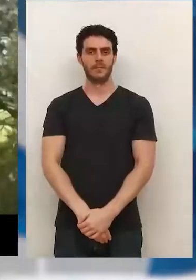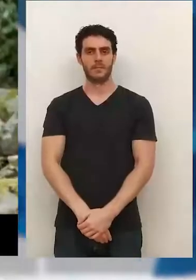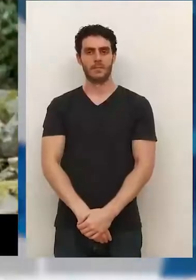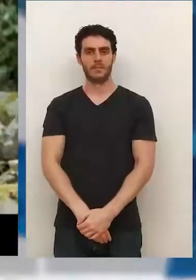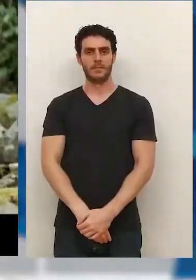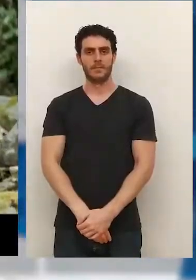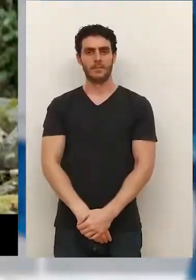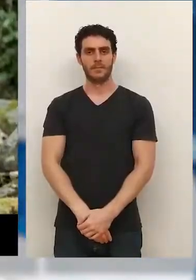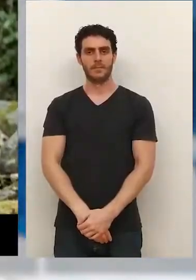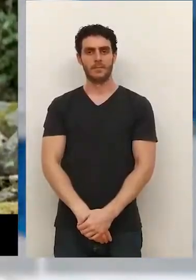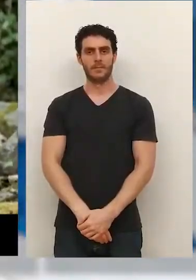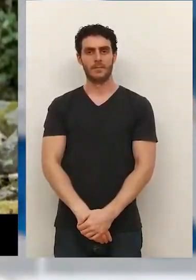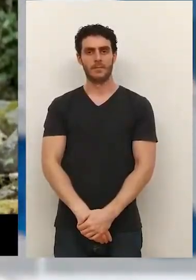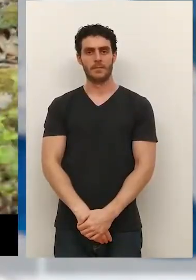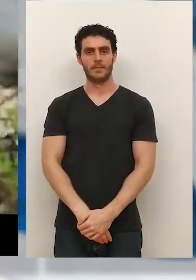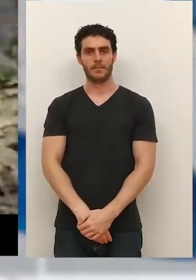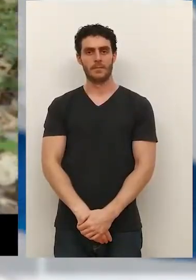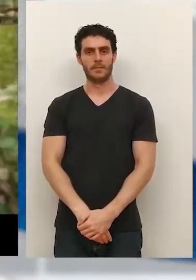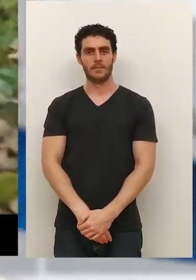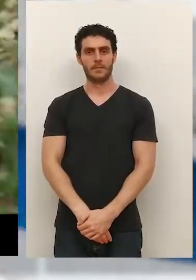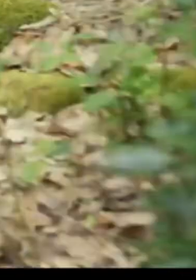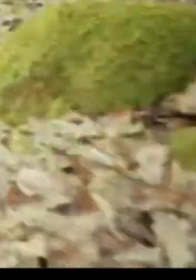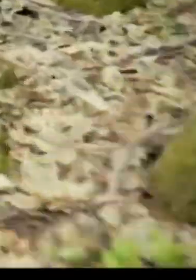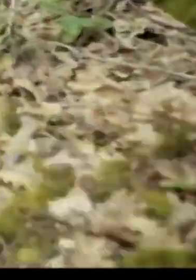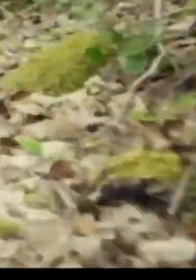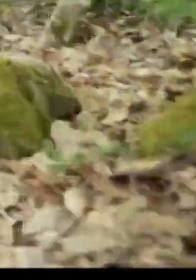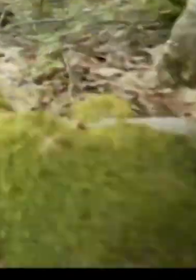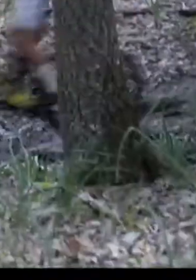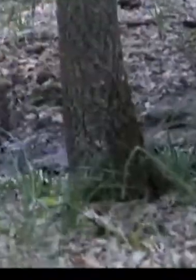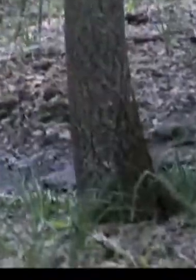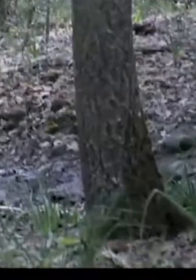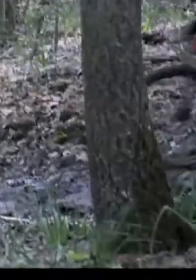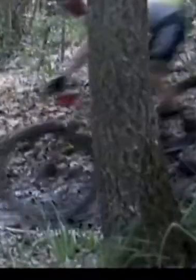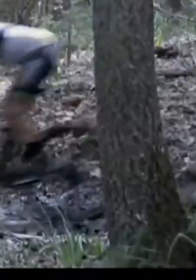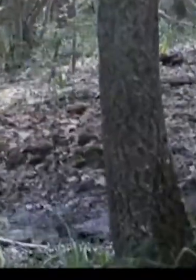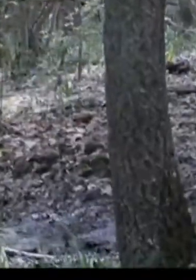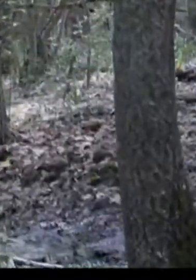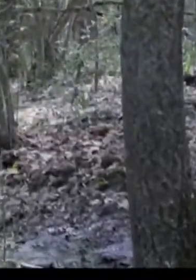Estas imágenes ponemos hoy punto final al relato informativo de la actualidad riojana en este lunes 16 de mayo